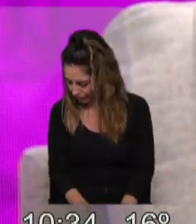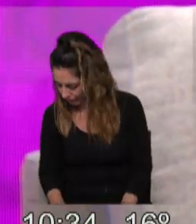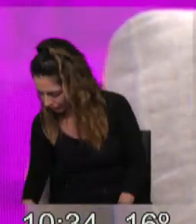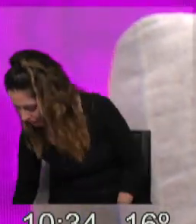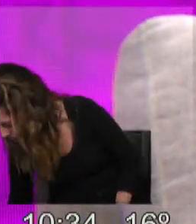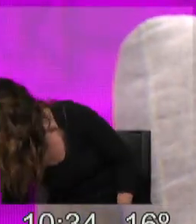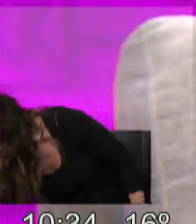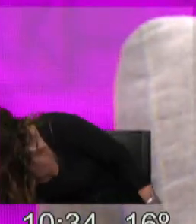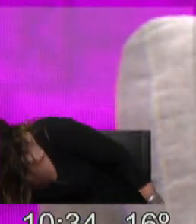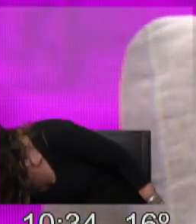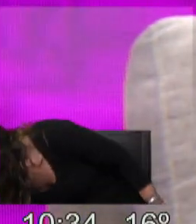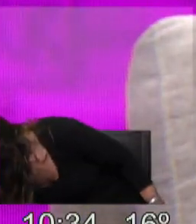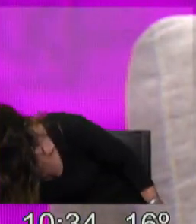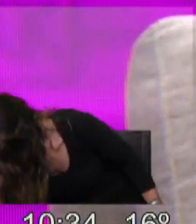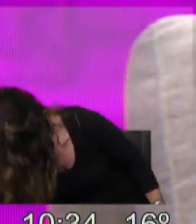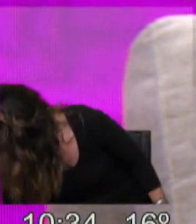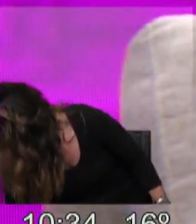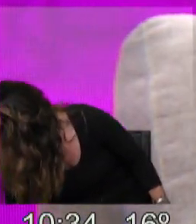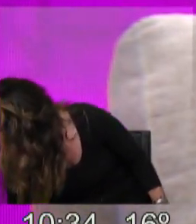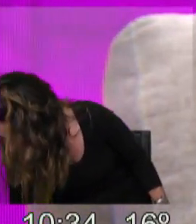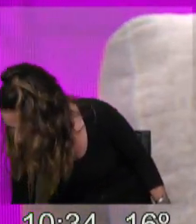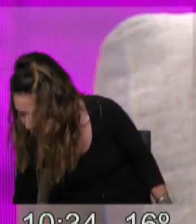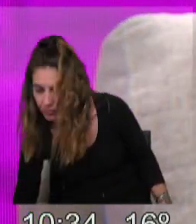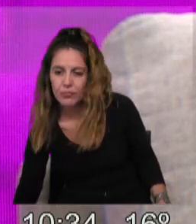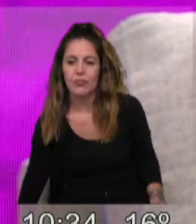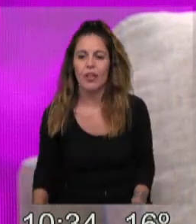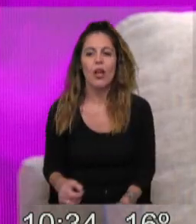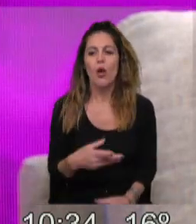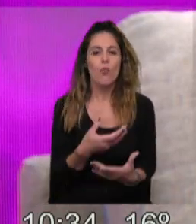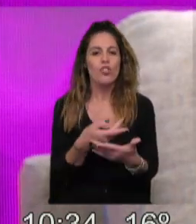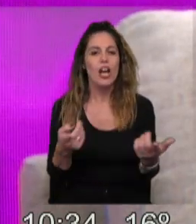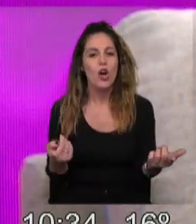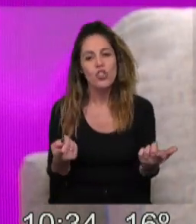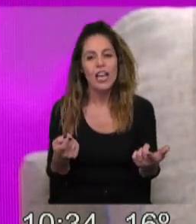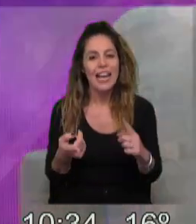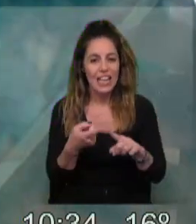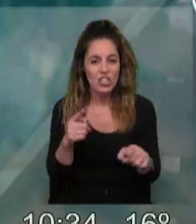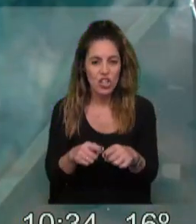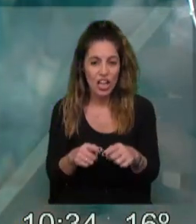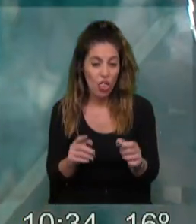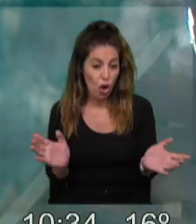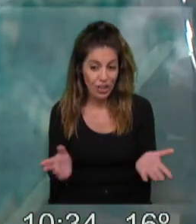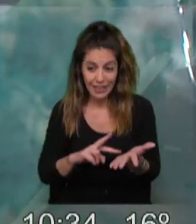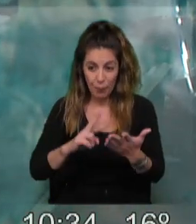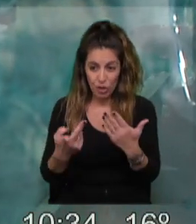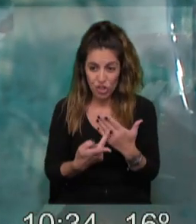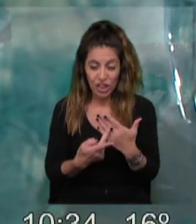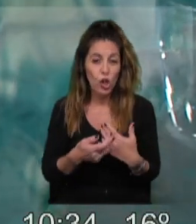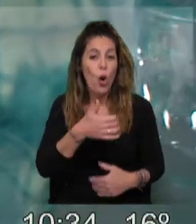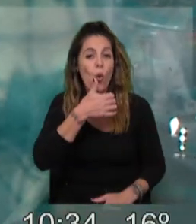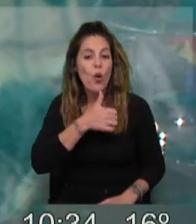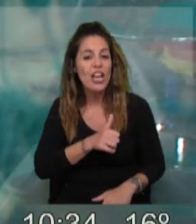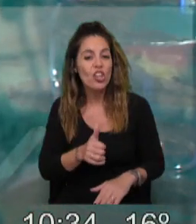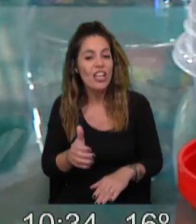de productos que tienen que ver con este emprendimiento, que son fabulosos porque además sabemos que tienen una historia desde antes de ser elaborados.